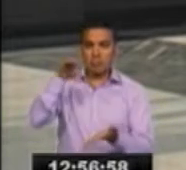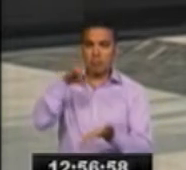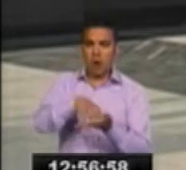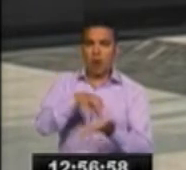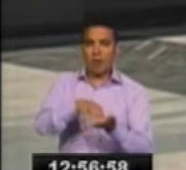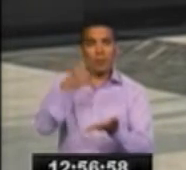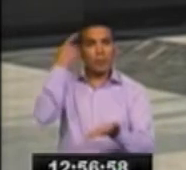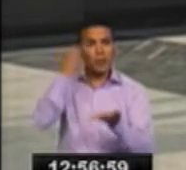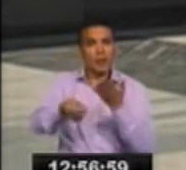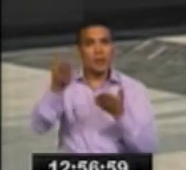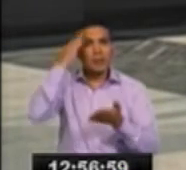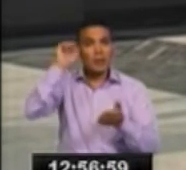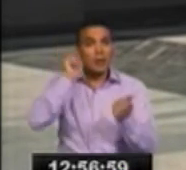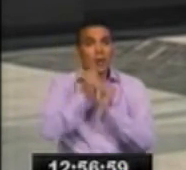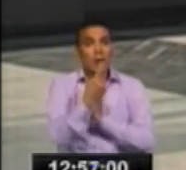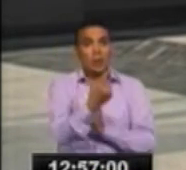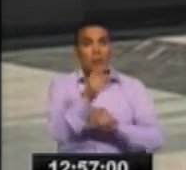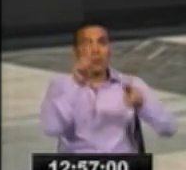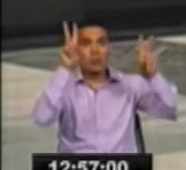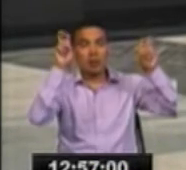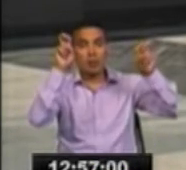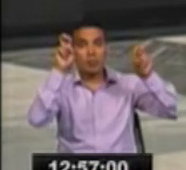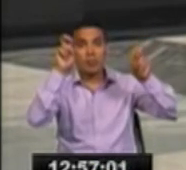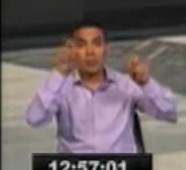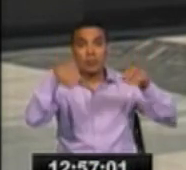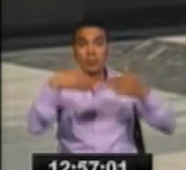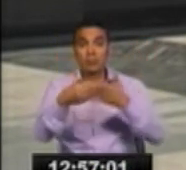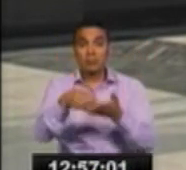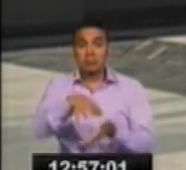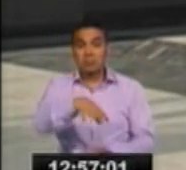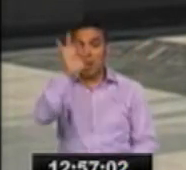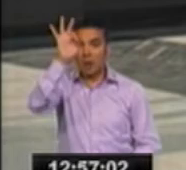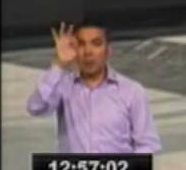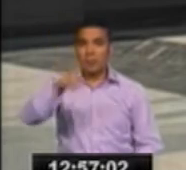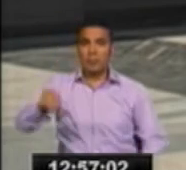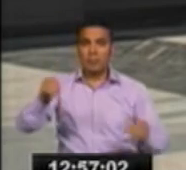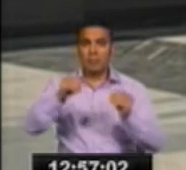para conocer cada uno de los casos. De entre ellos escogerán